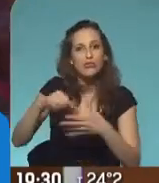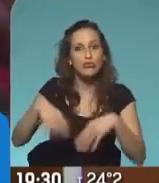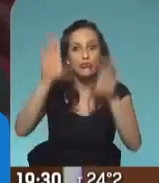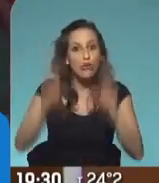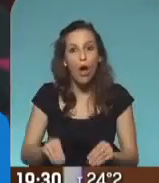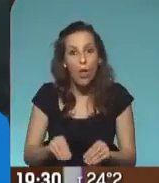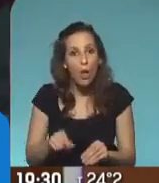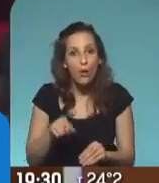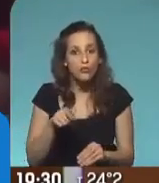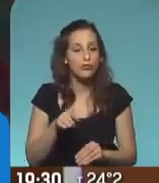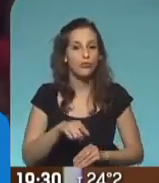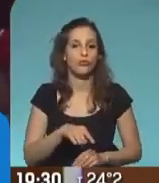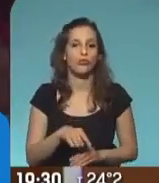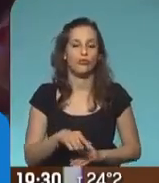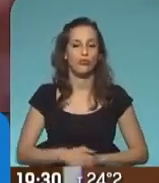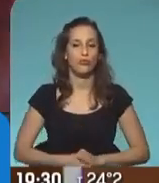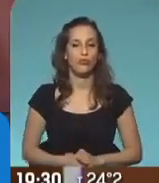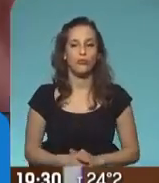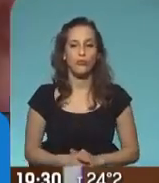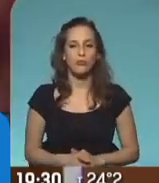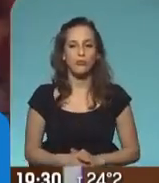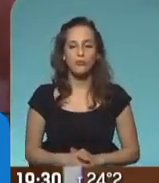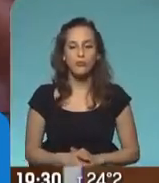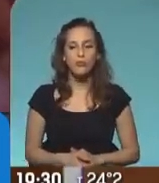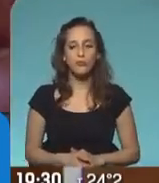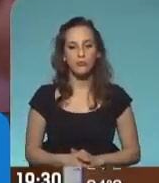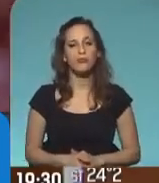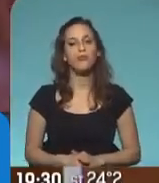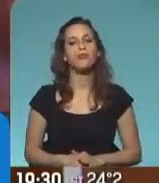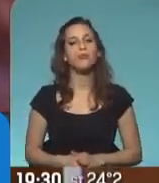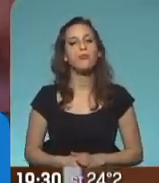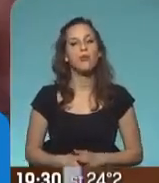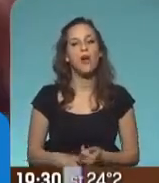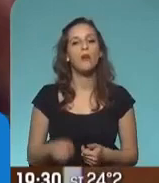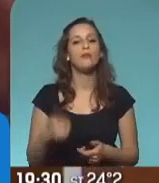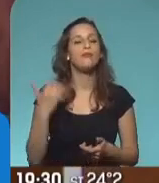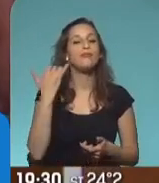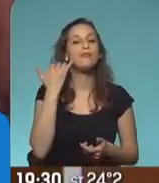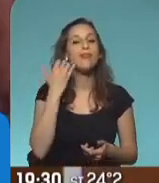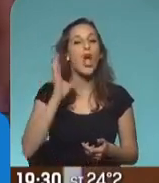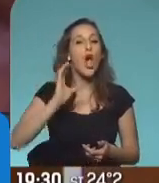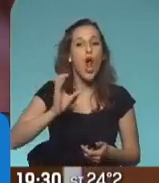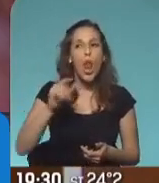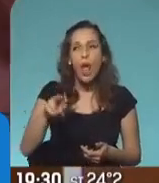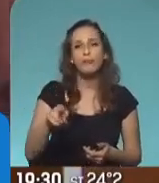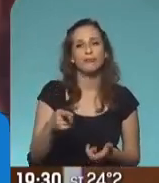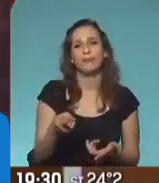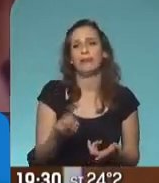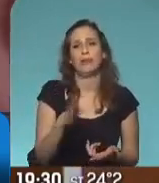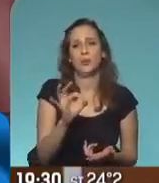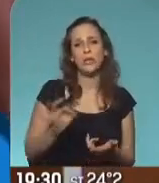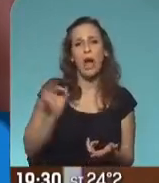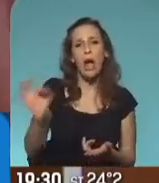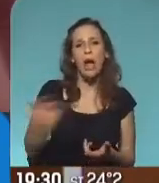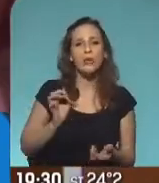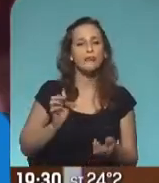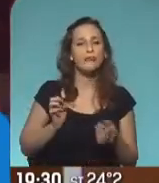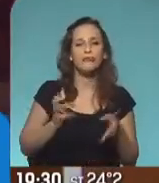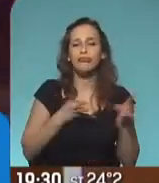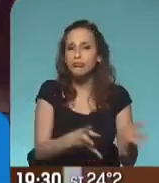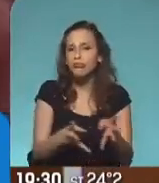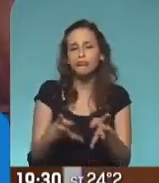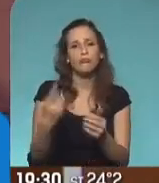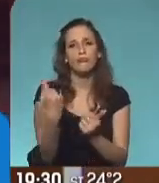país que acaba de salir de un proceso de guerra de más de 50 años como Colombia, que está también en un proceso de gran movilización,